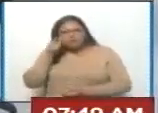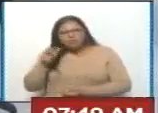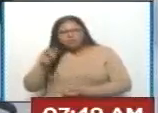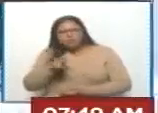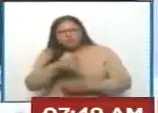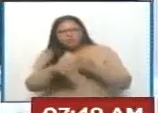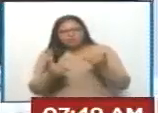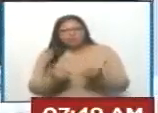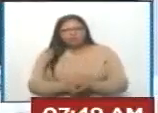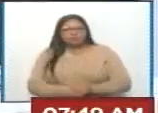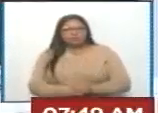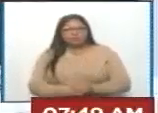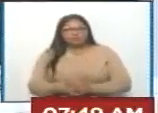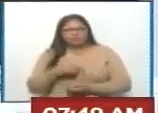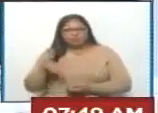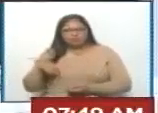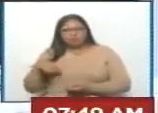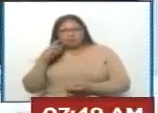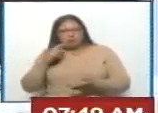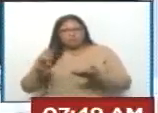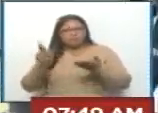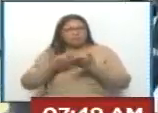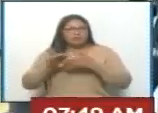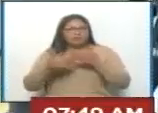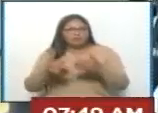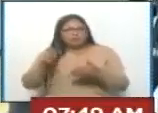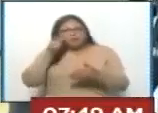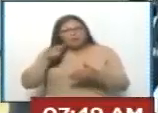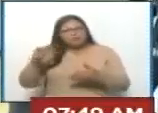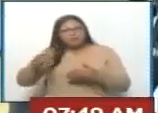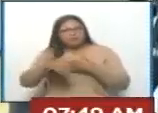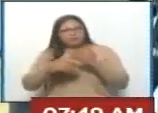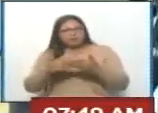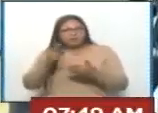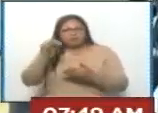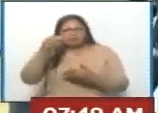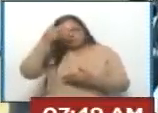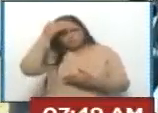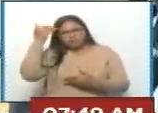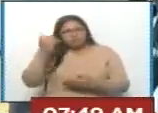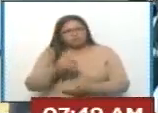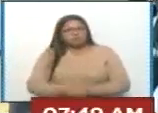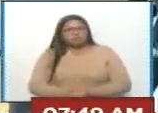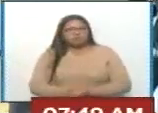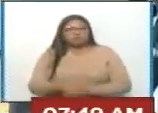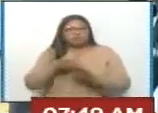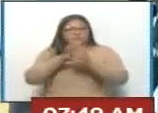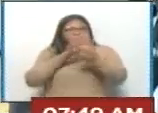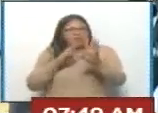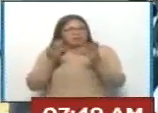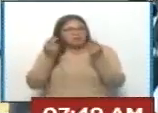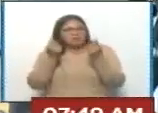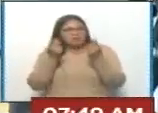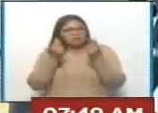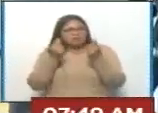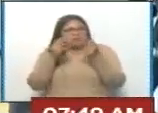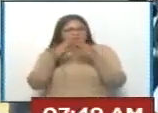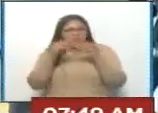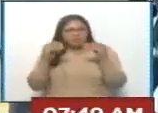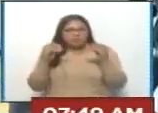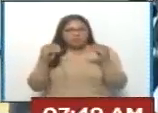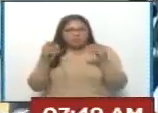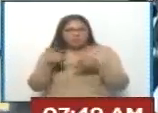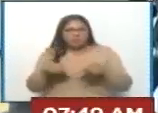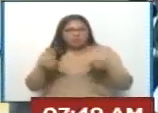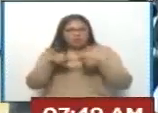llegamos a tener, y esto lo tenemos que repetir hasta que el pueblo nunca lo olvide, el mayor salario en toda la